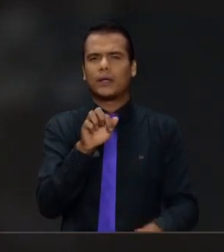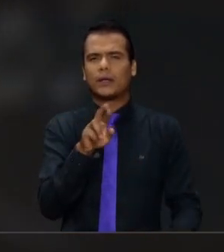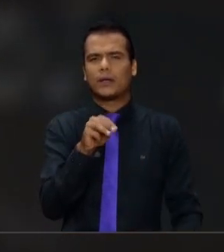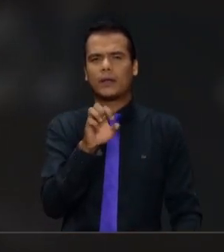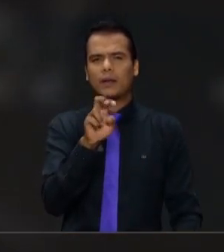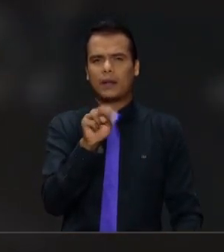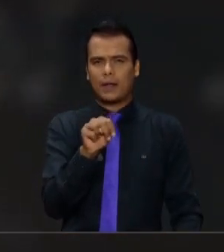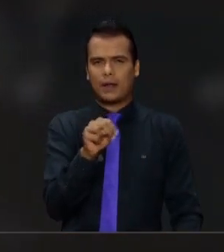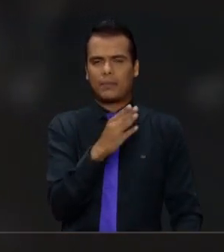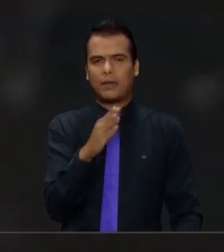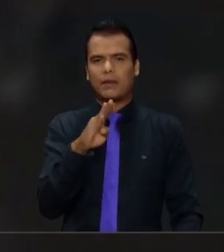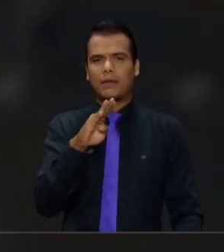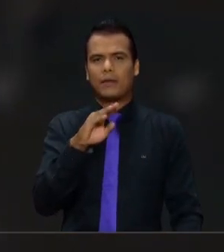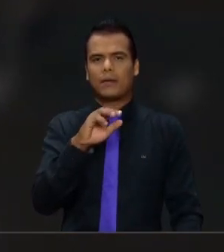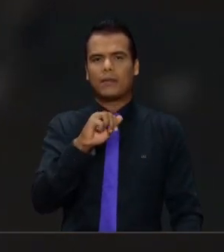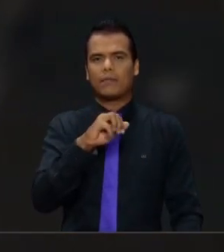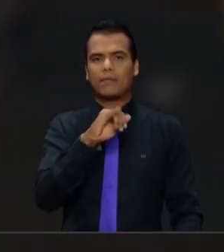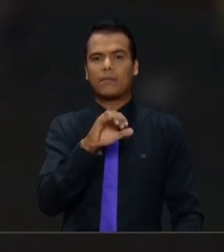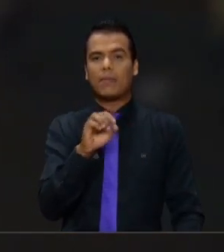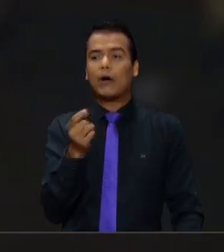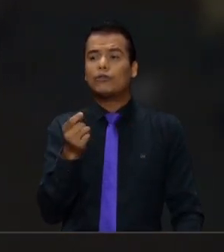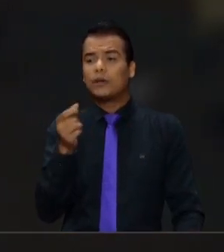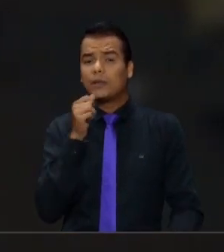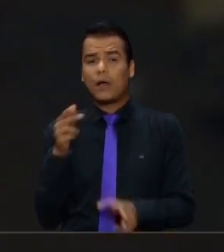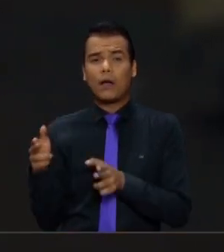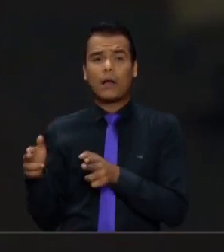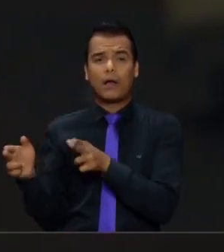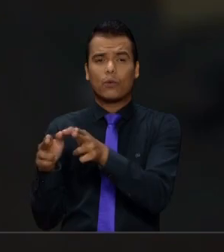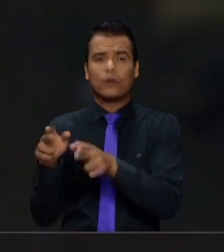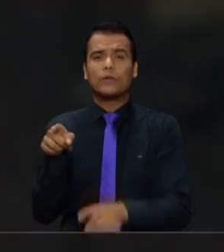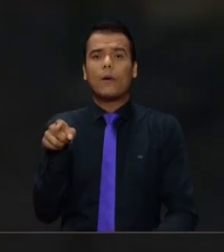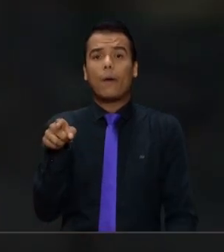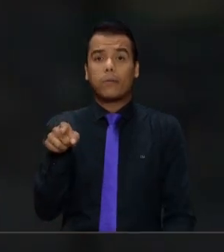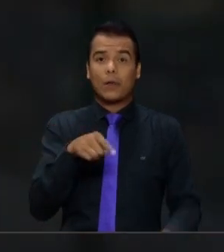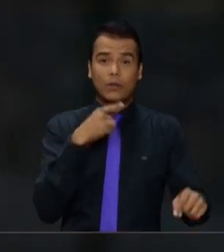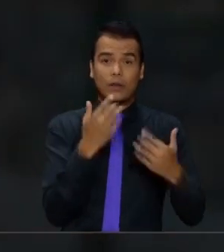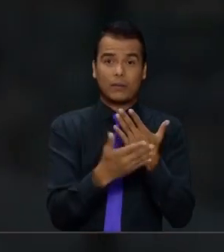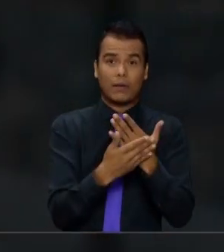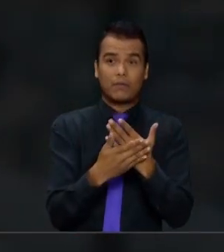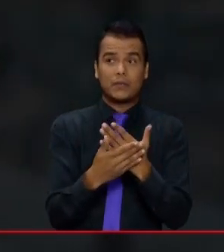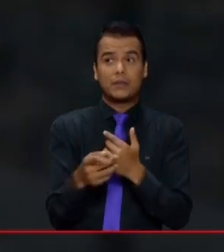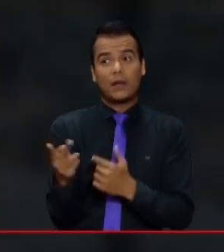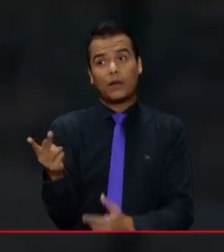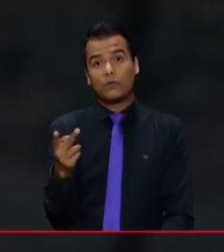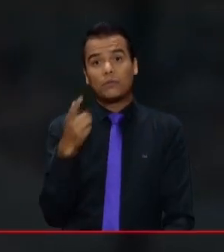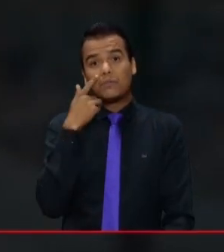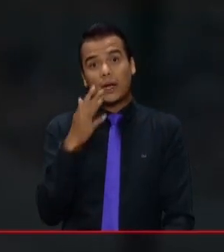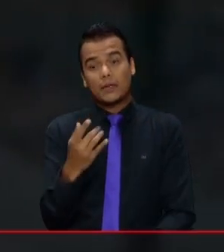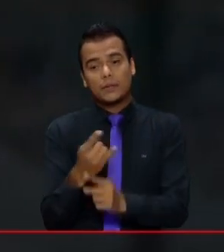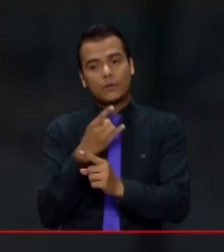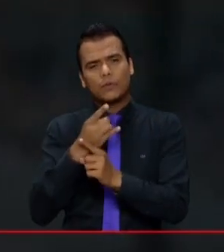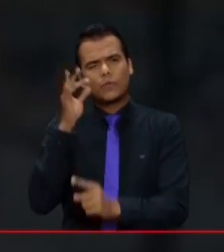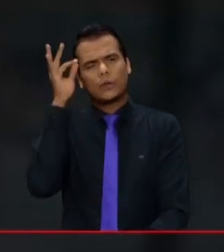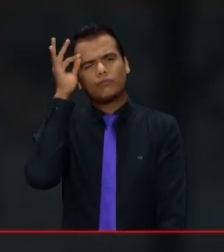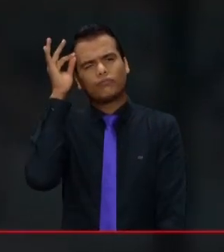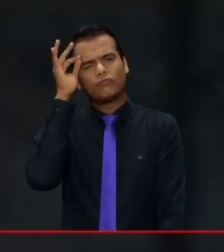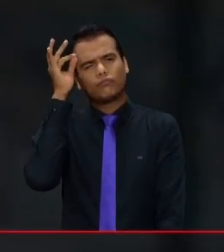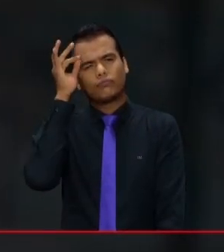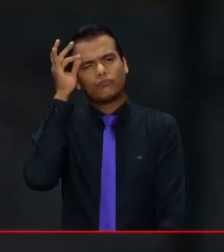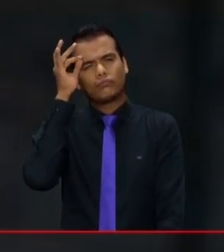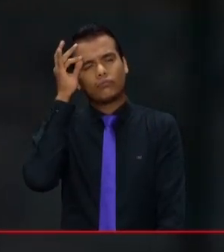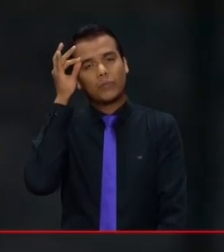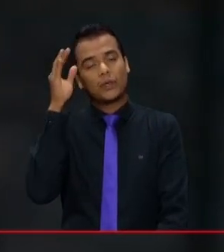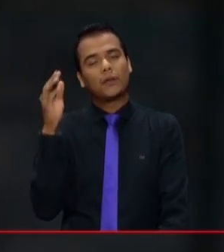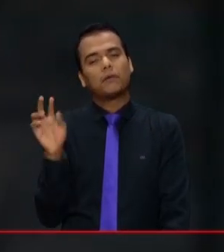a orillas del río. Según las autoridades, estas personas estarían consumiendo sustancias alucinógenas cuando fueron abordadas por